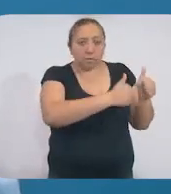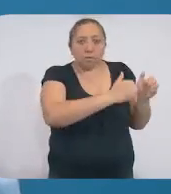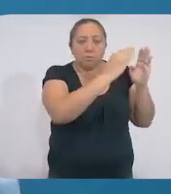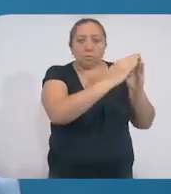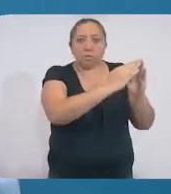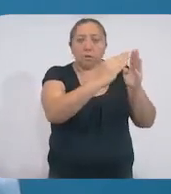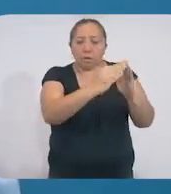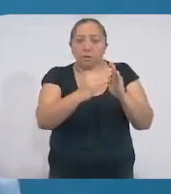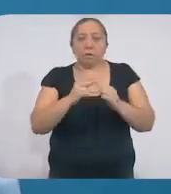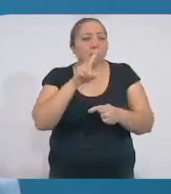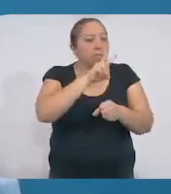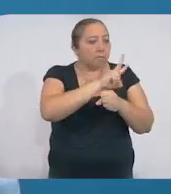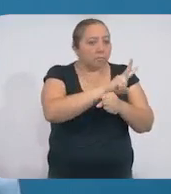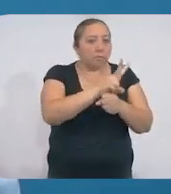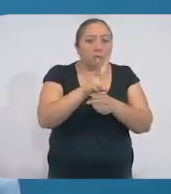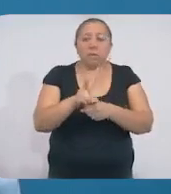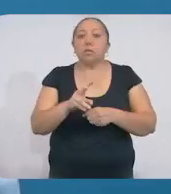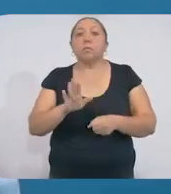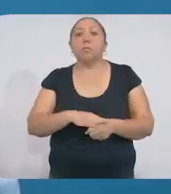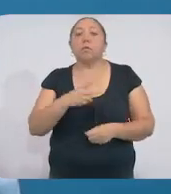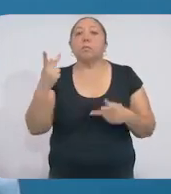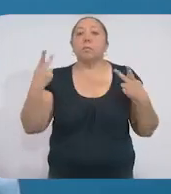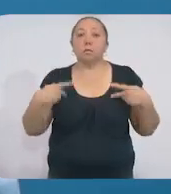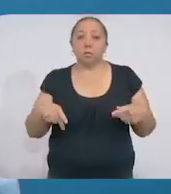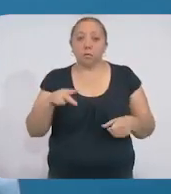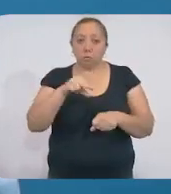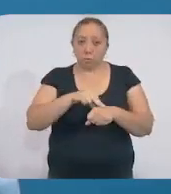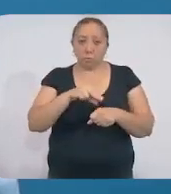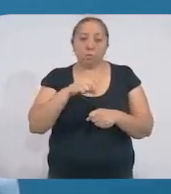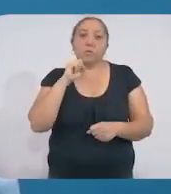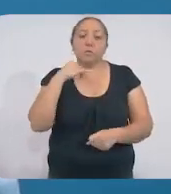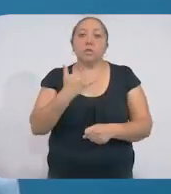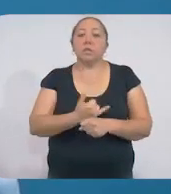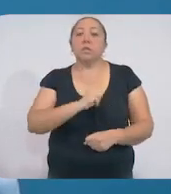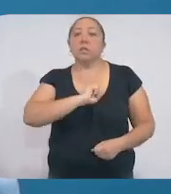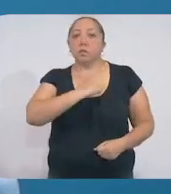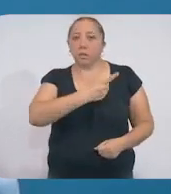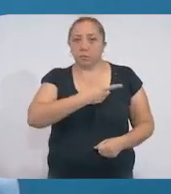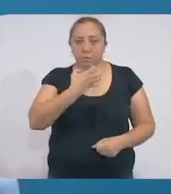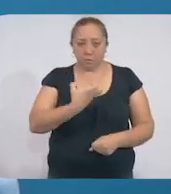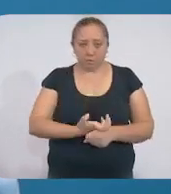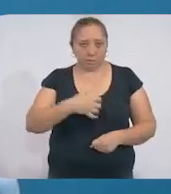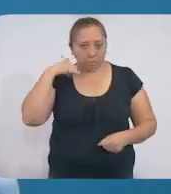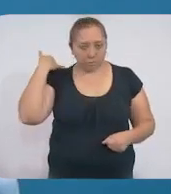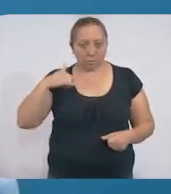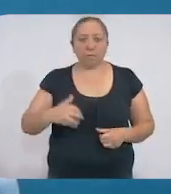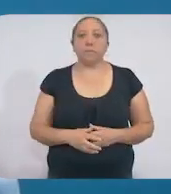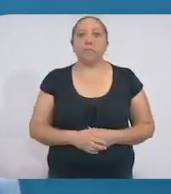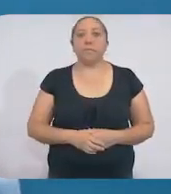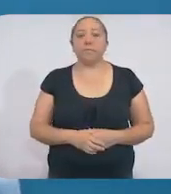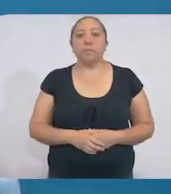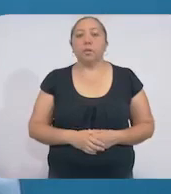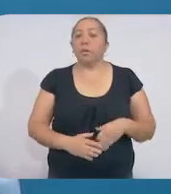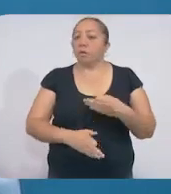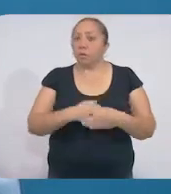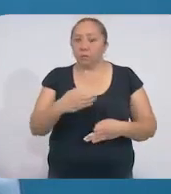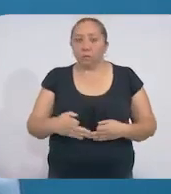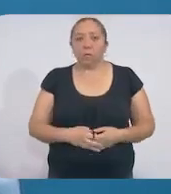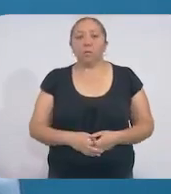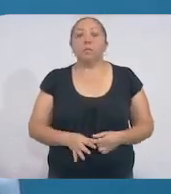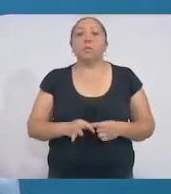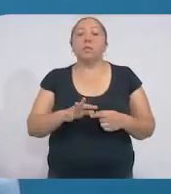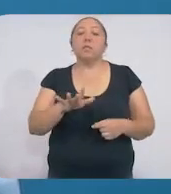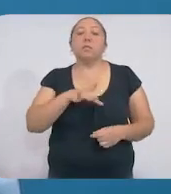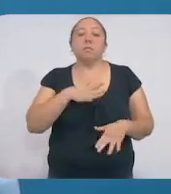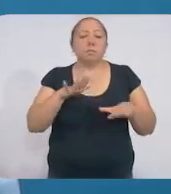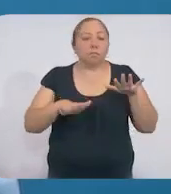sus hogares, monitoreados constantemente por personal médico de la Secretaría de Salud del Estado de Yucatán. Todos ellos